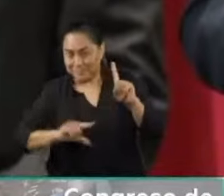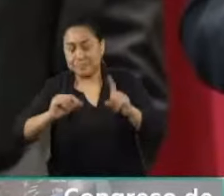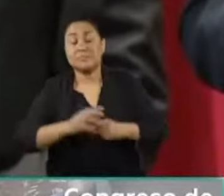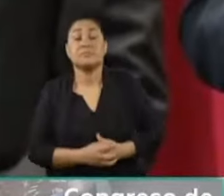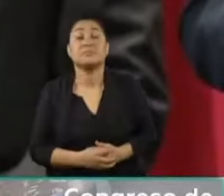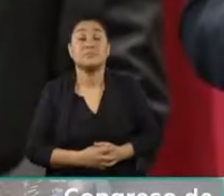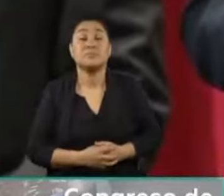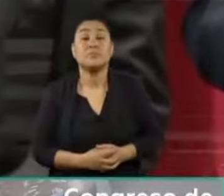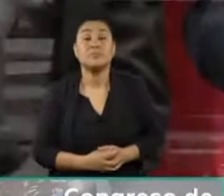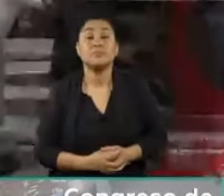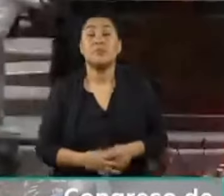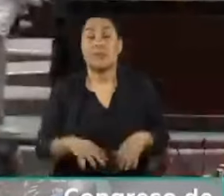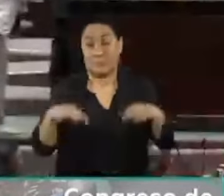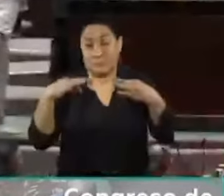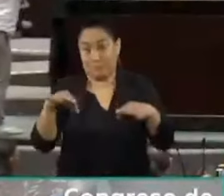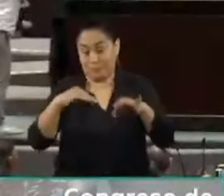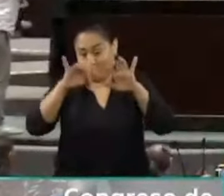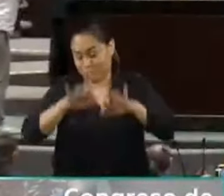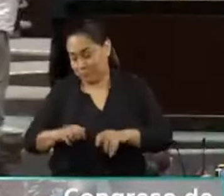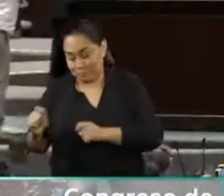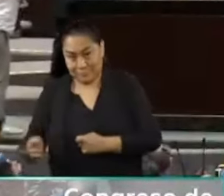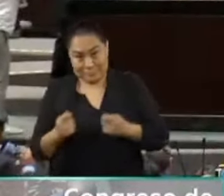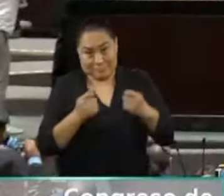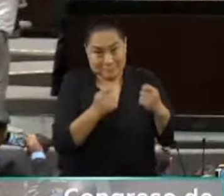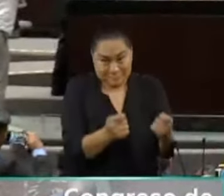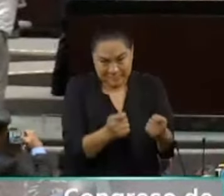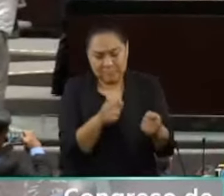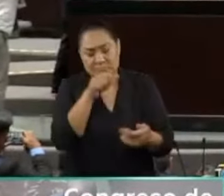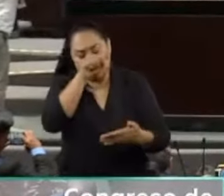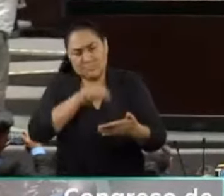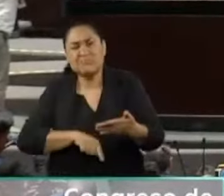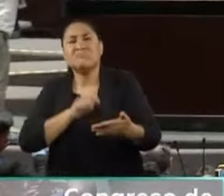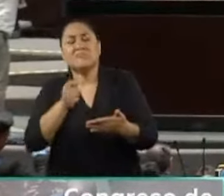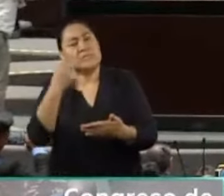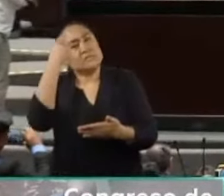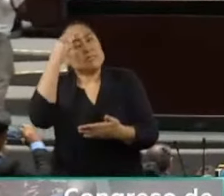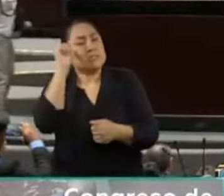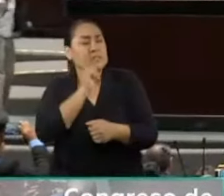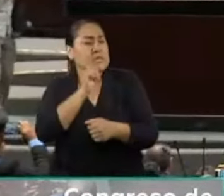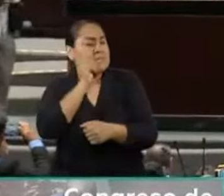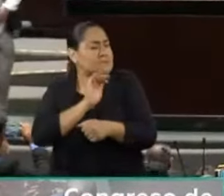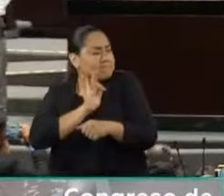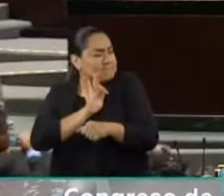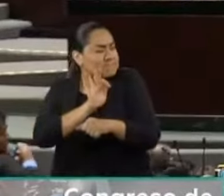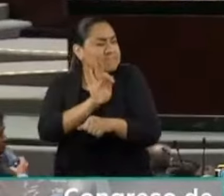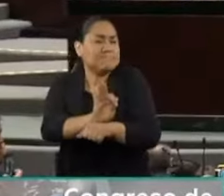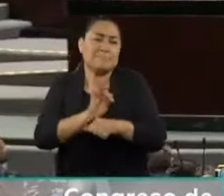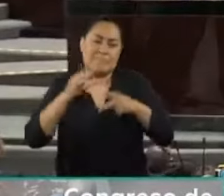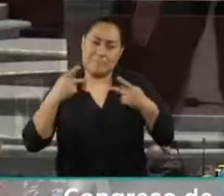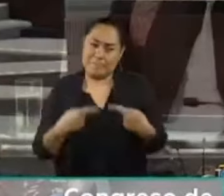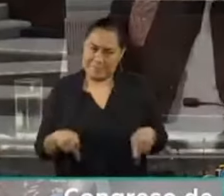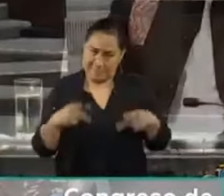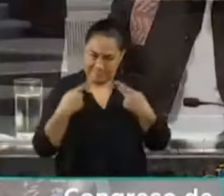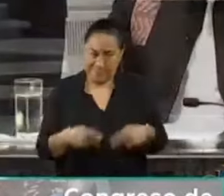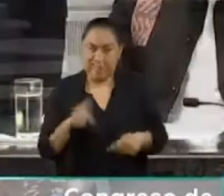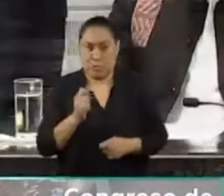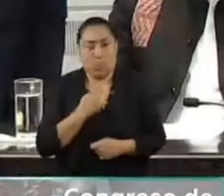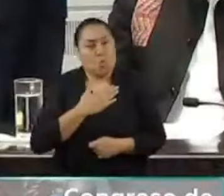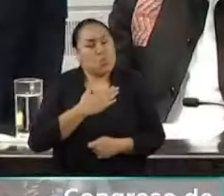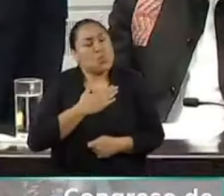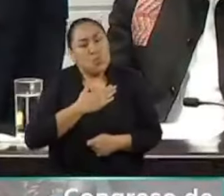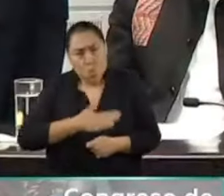sentás mento que hoy entregamos está la esencia del humanismo mexicano de la más justa